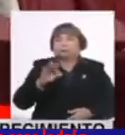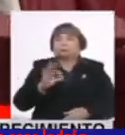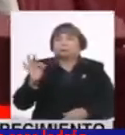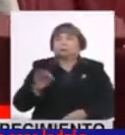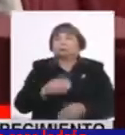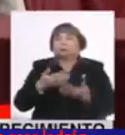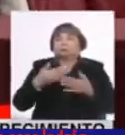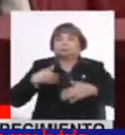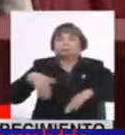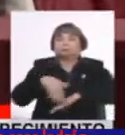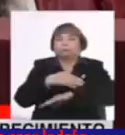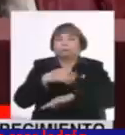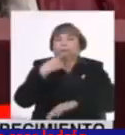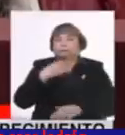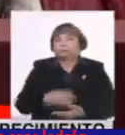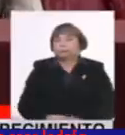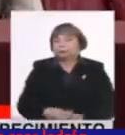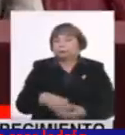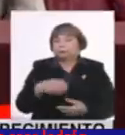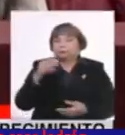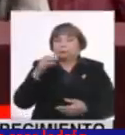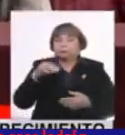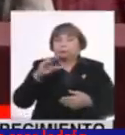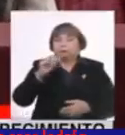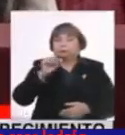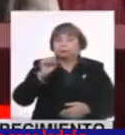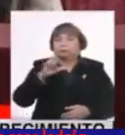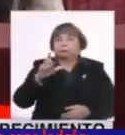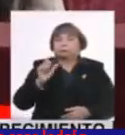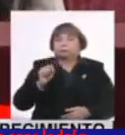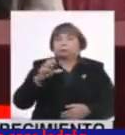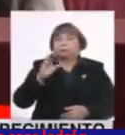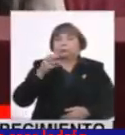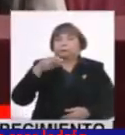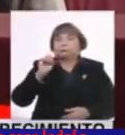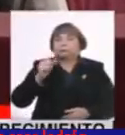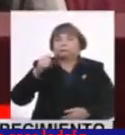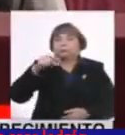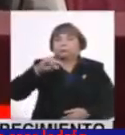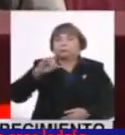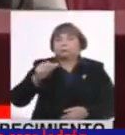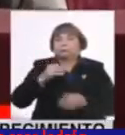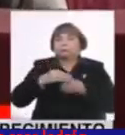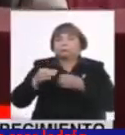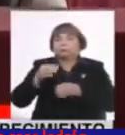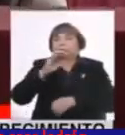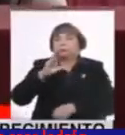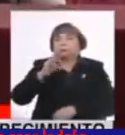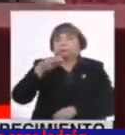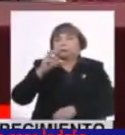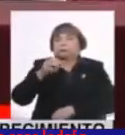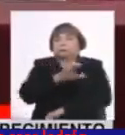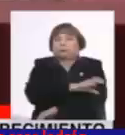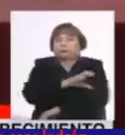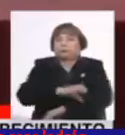74638299 y mi dirección es en el caserío de Chugur, distrito de Anguía, provincia de Chota,